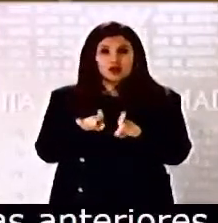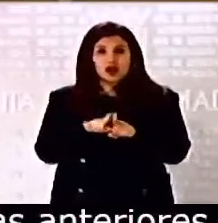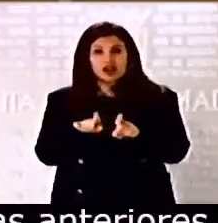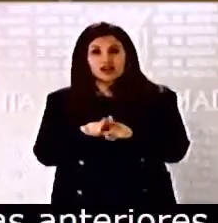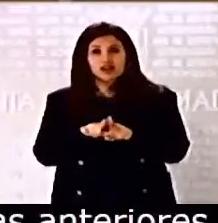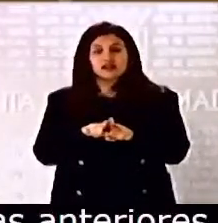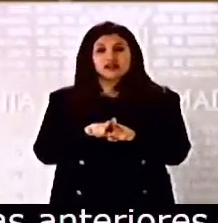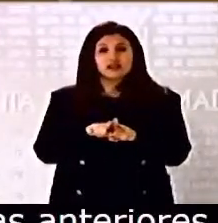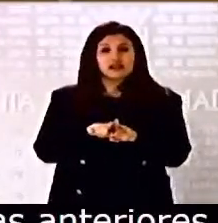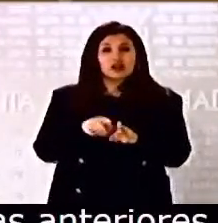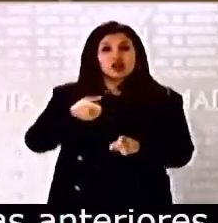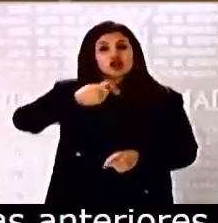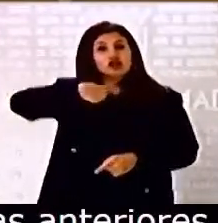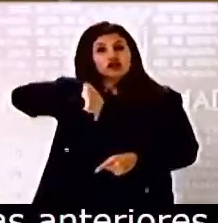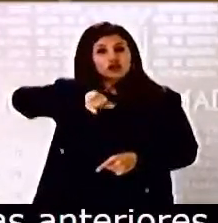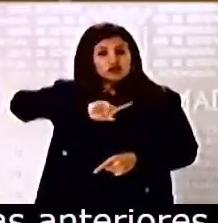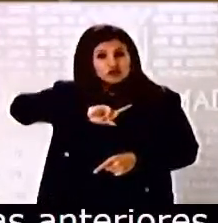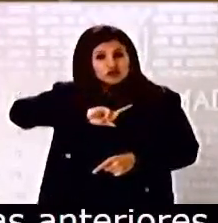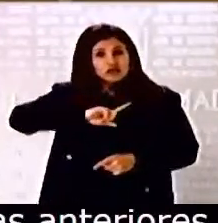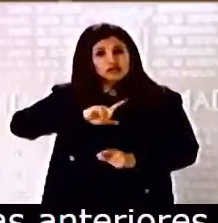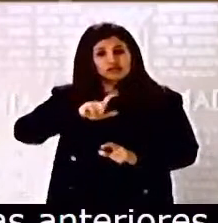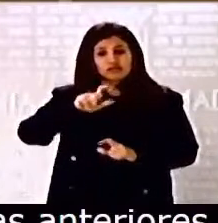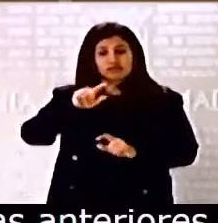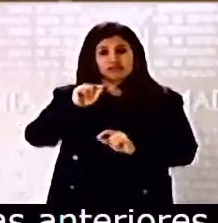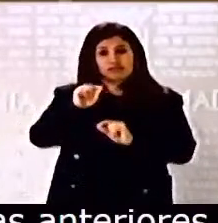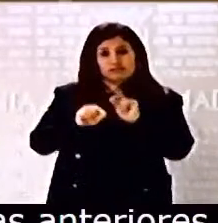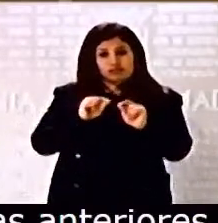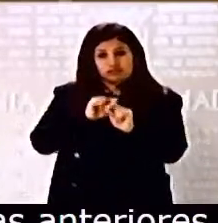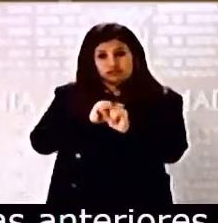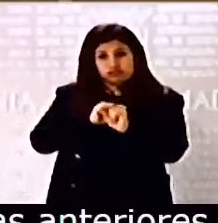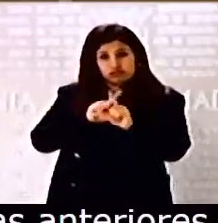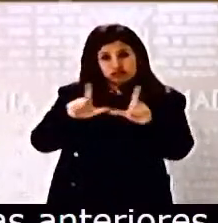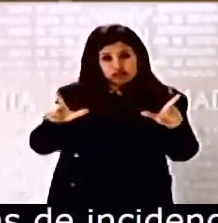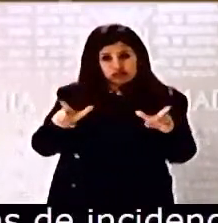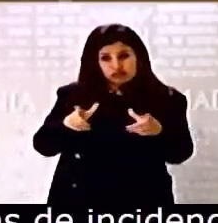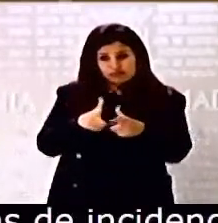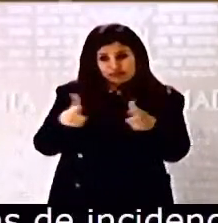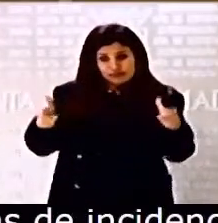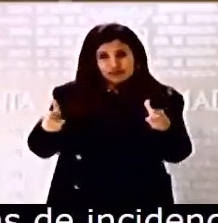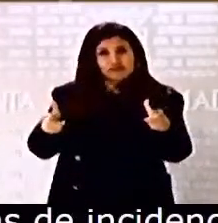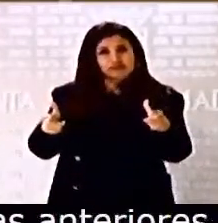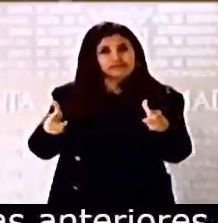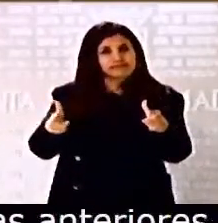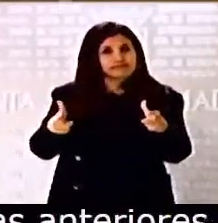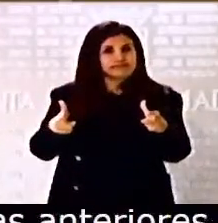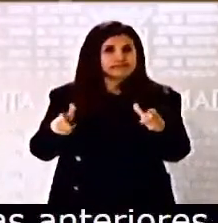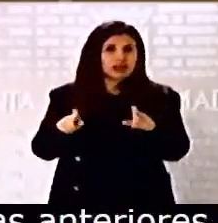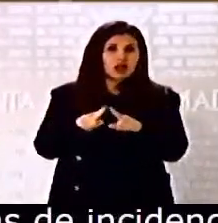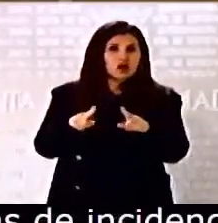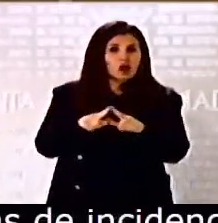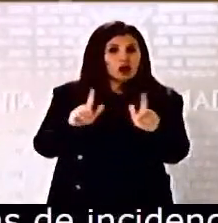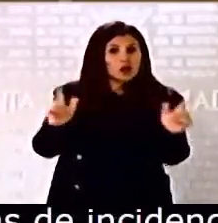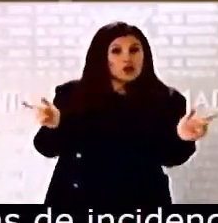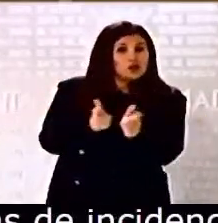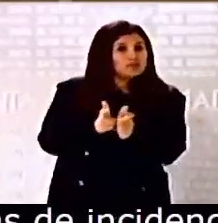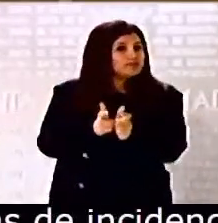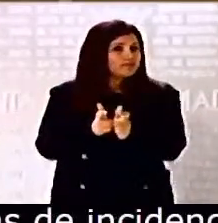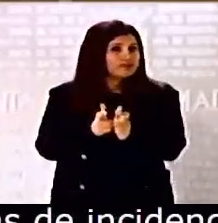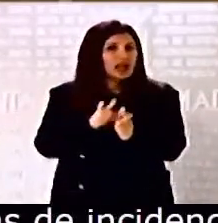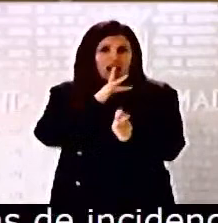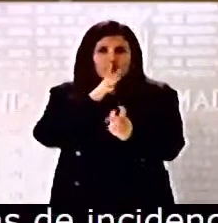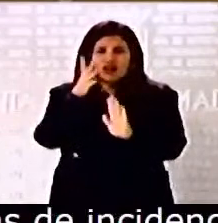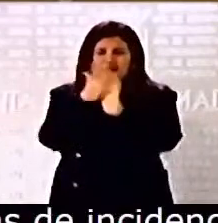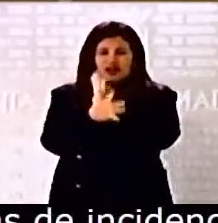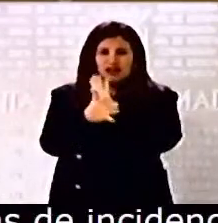a las cifras de incidencia, porque las cifras de incidencia han tenido en estos últimos días, y ahora les